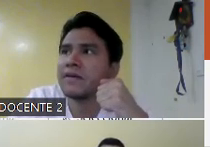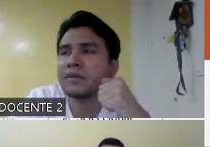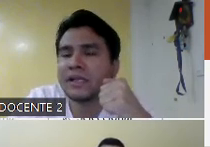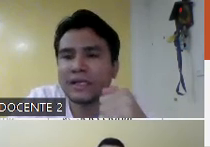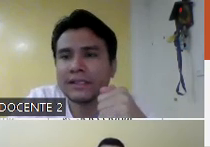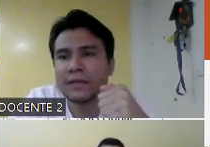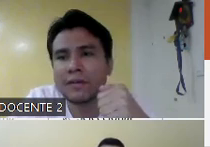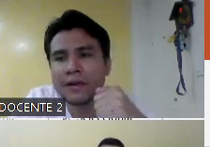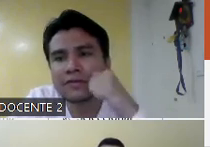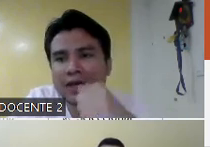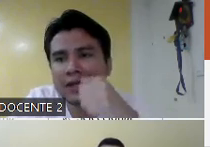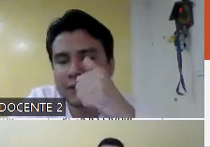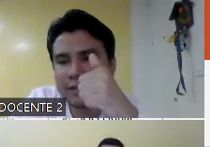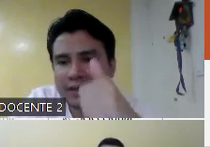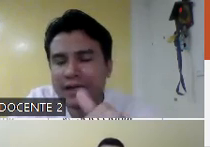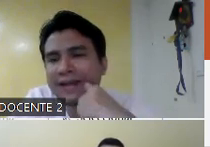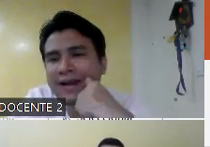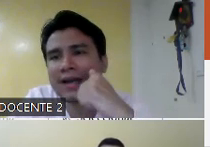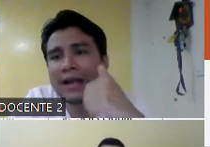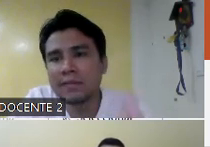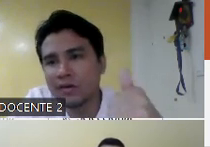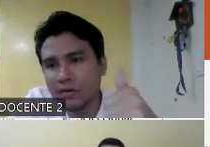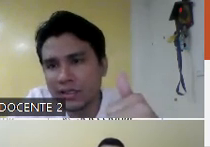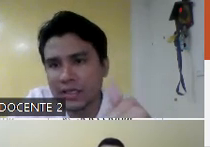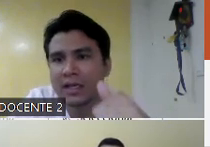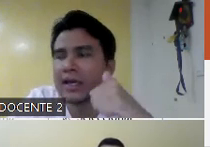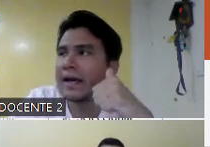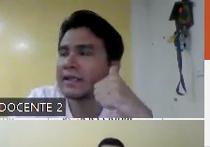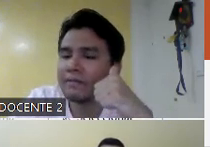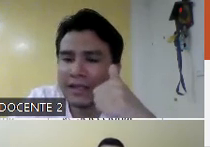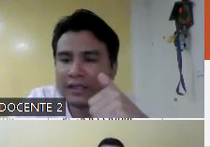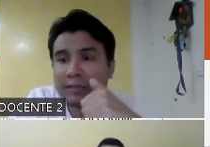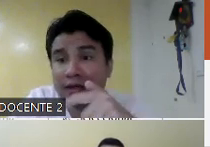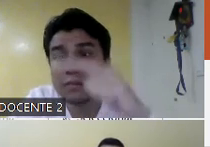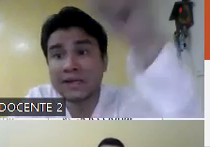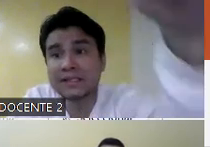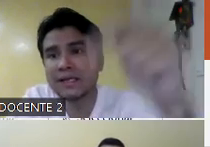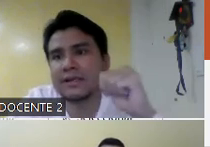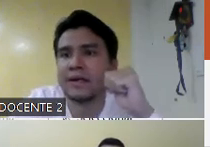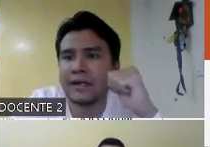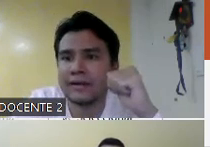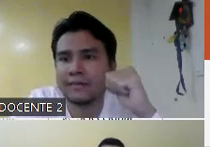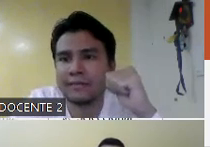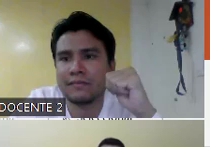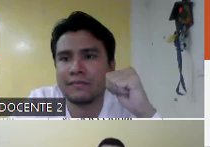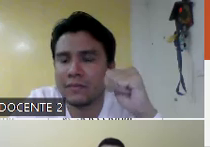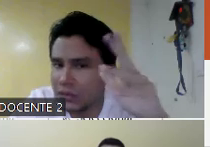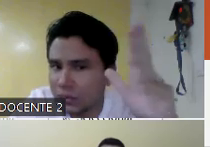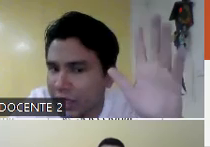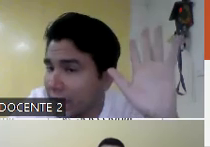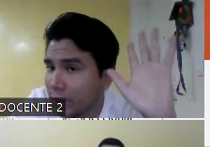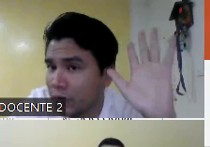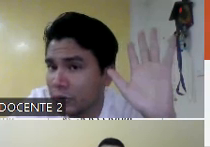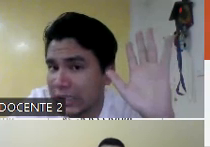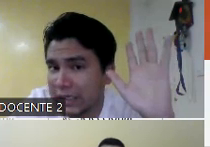estrategia, una fortaleza que me va a ayudar a experimentar y a ganar mejores actividades para yo pasar esa barrera. Es